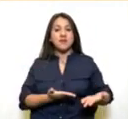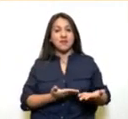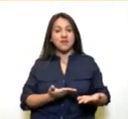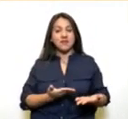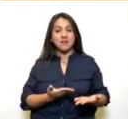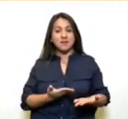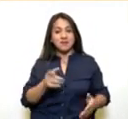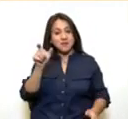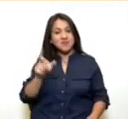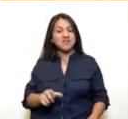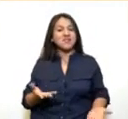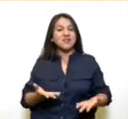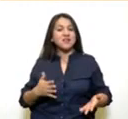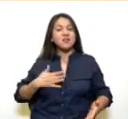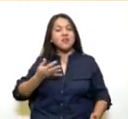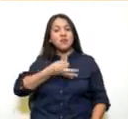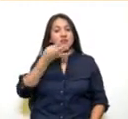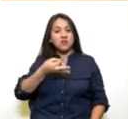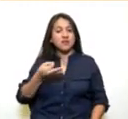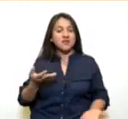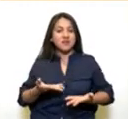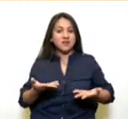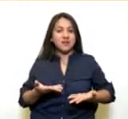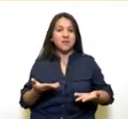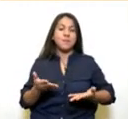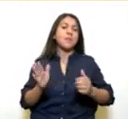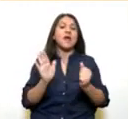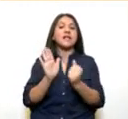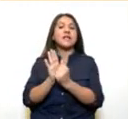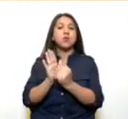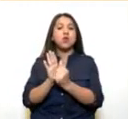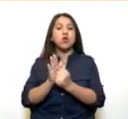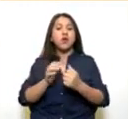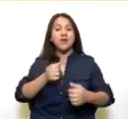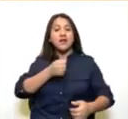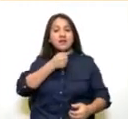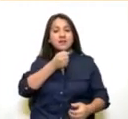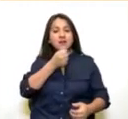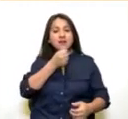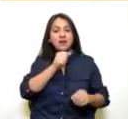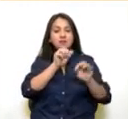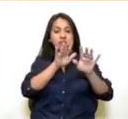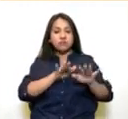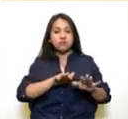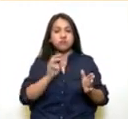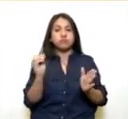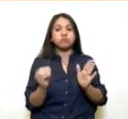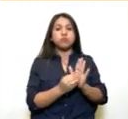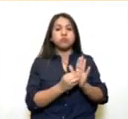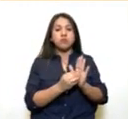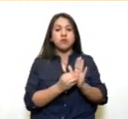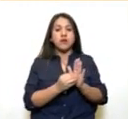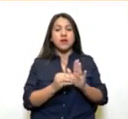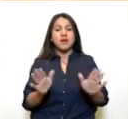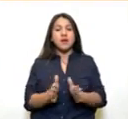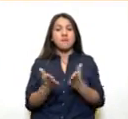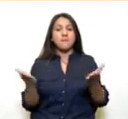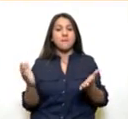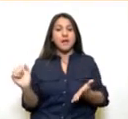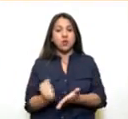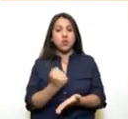quiero brevemente referirme a un artículo a una entrevista muy interesante aparecía hoy día en el artes y letras del mercurio